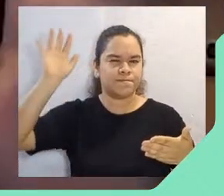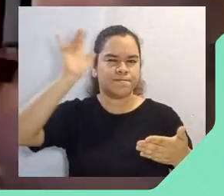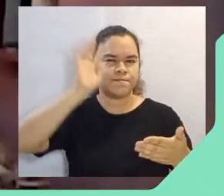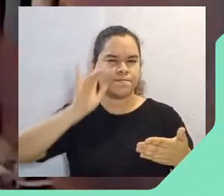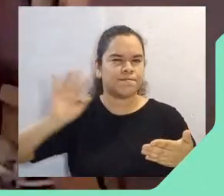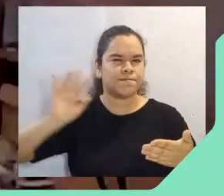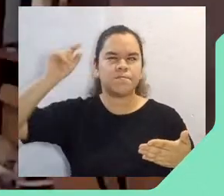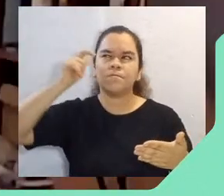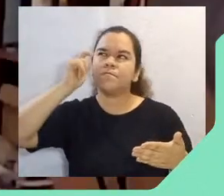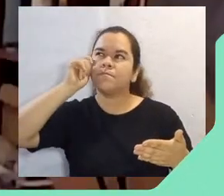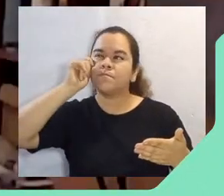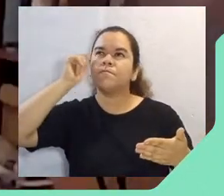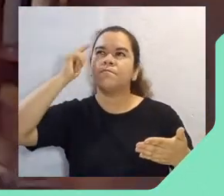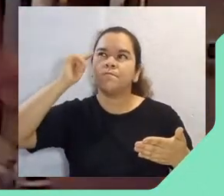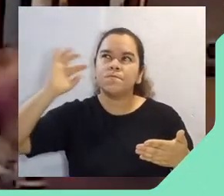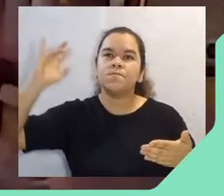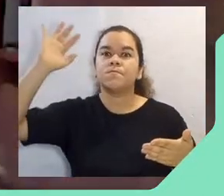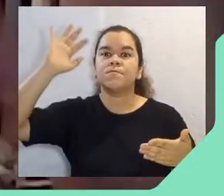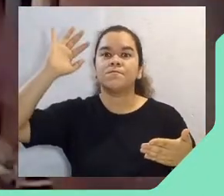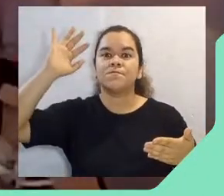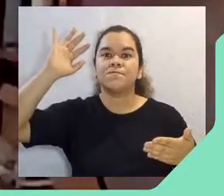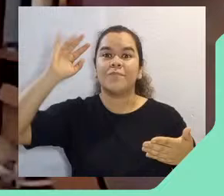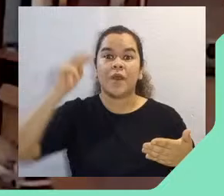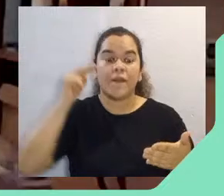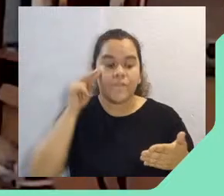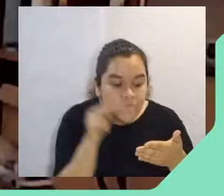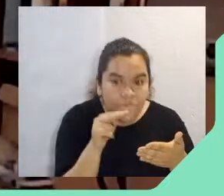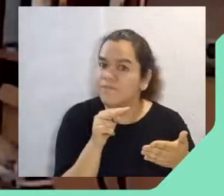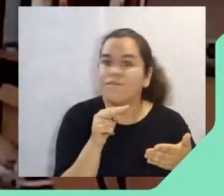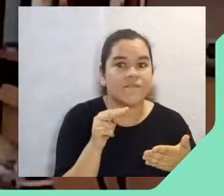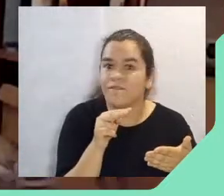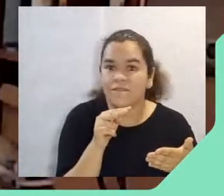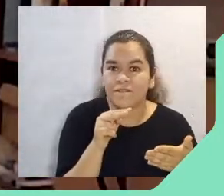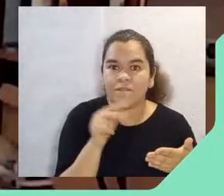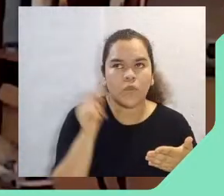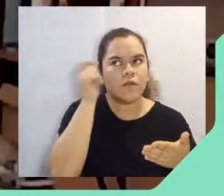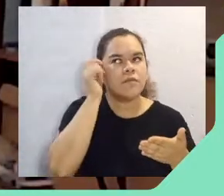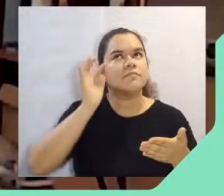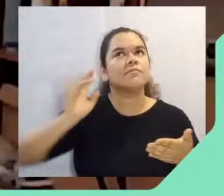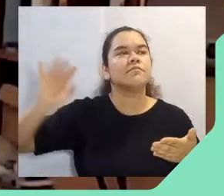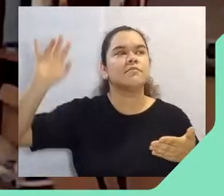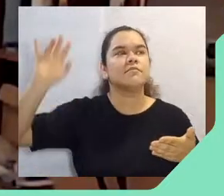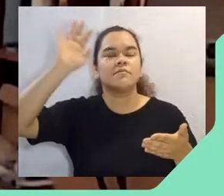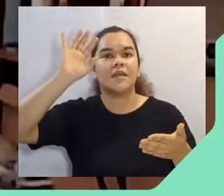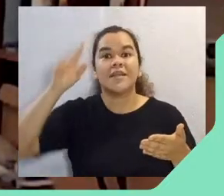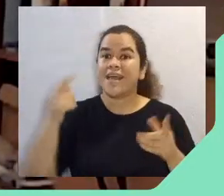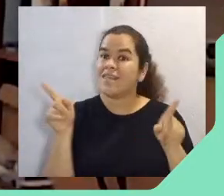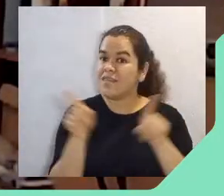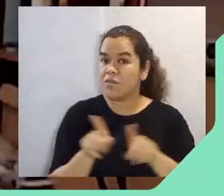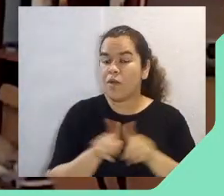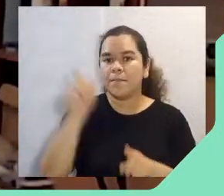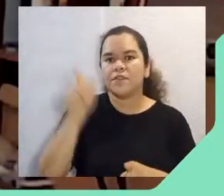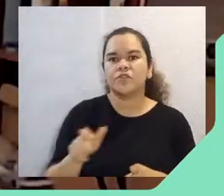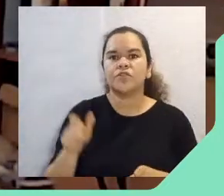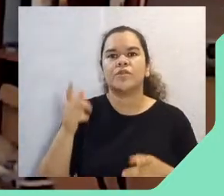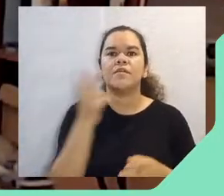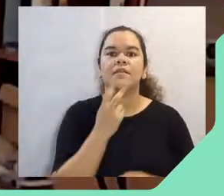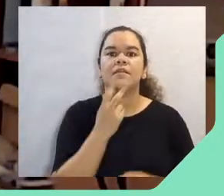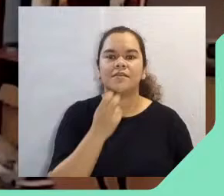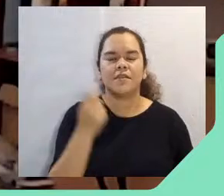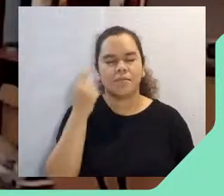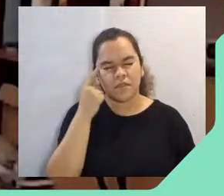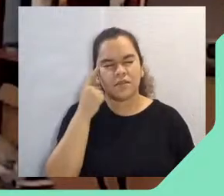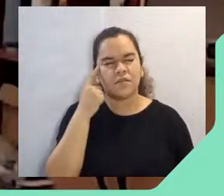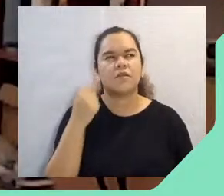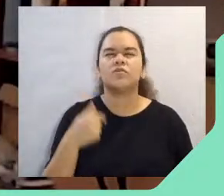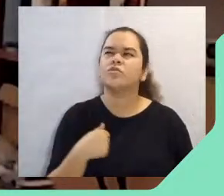imaginarse cómo construir las redes, cómo construir las torres, por dónde tienen que pasar los cables. O sea, el desarrollo de la imaginación es muy